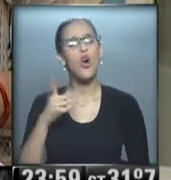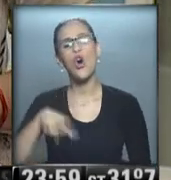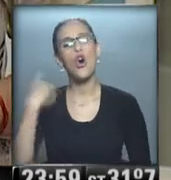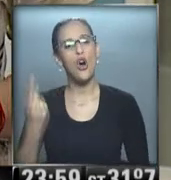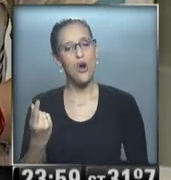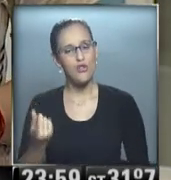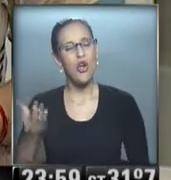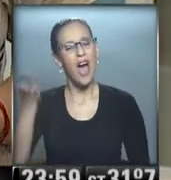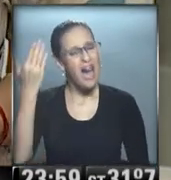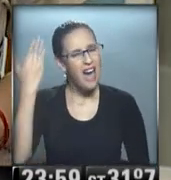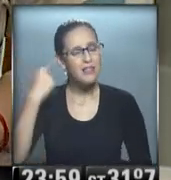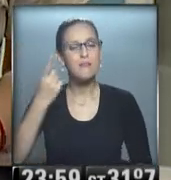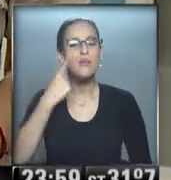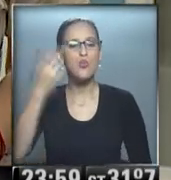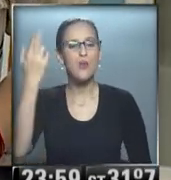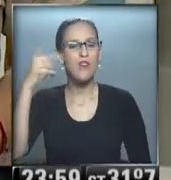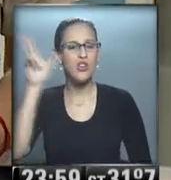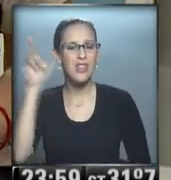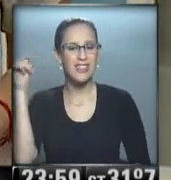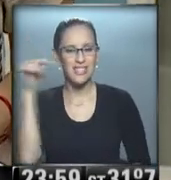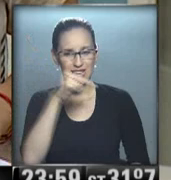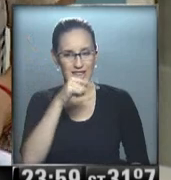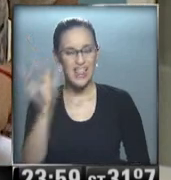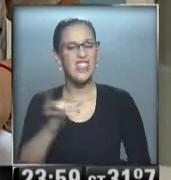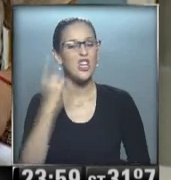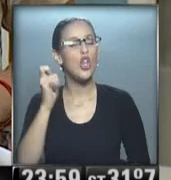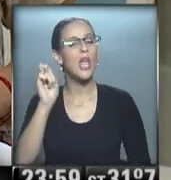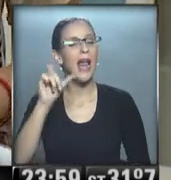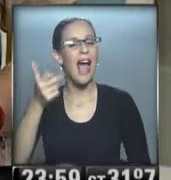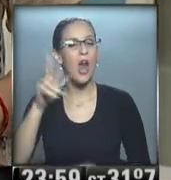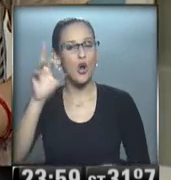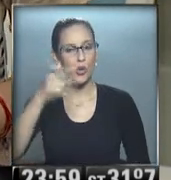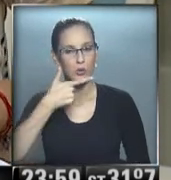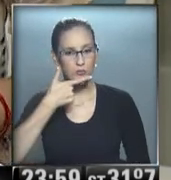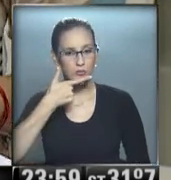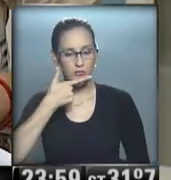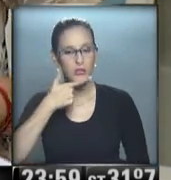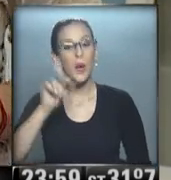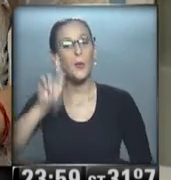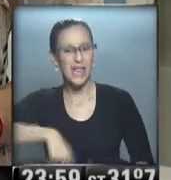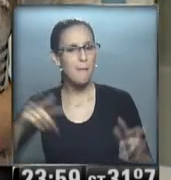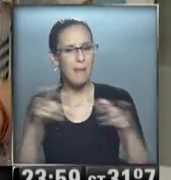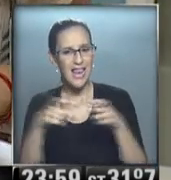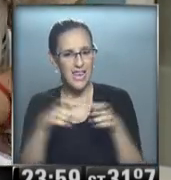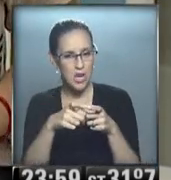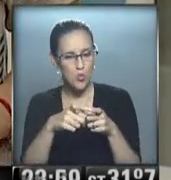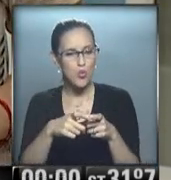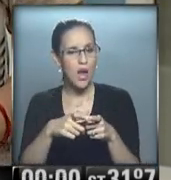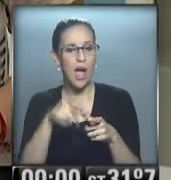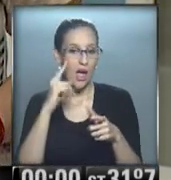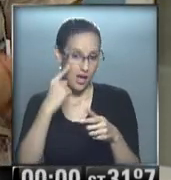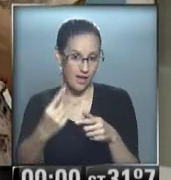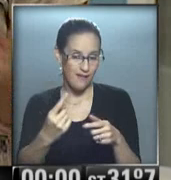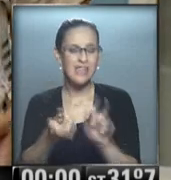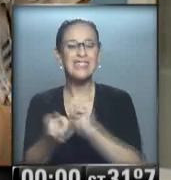desde el año 1987 cuando la dirigió Carlos Galletini, llega la película Los Bañeros Más Locos del Mundo